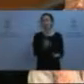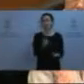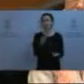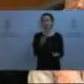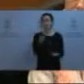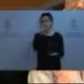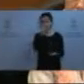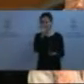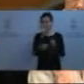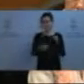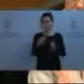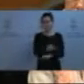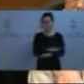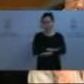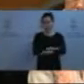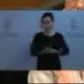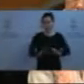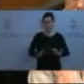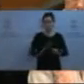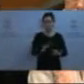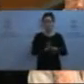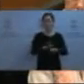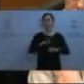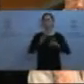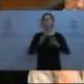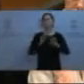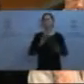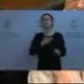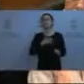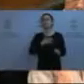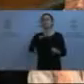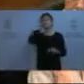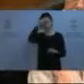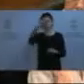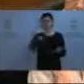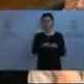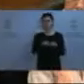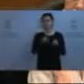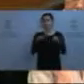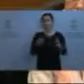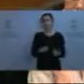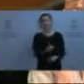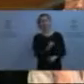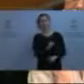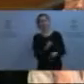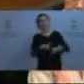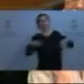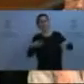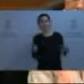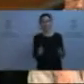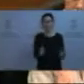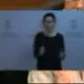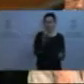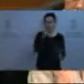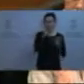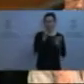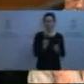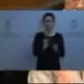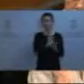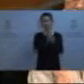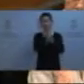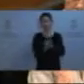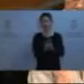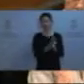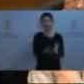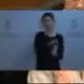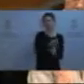años de sus gobiernos, en el tema del patrimonio cultural, nosotros como a Harry Potter no lo vamos a esperar, vamos a esperar a que cambien. O eso, o igual antes de que